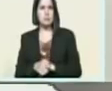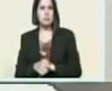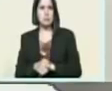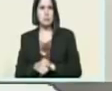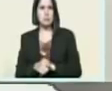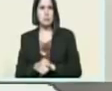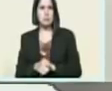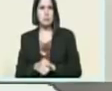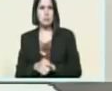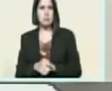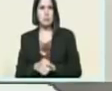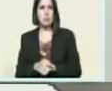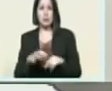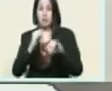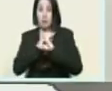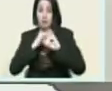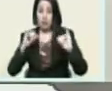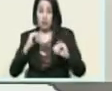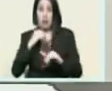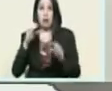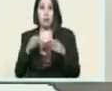Y finalizando la reunión,